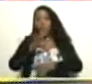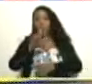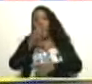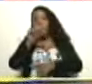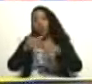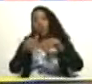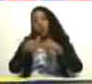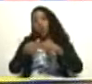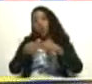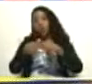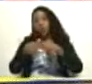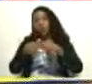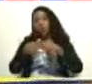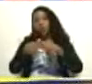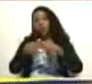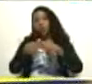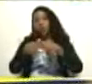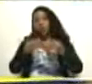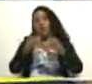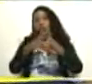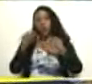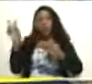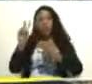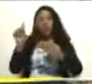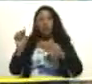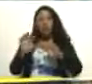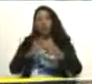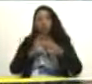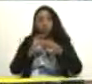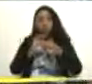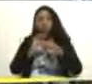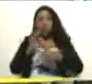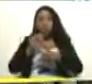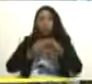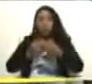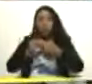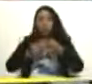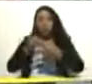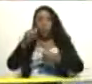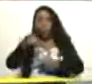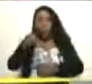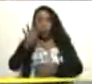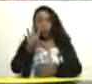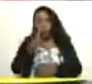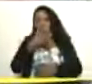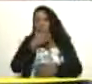el país en pleno, unidos, nos han hecho hoy, 4 de